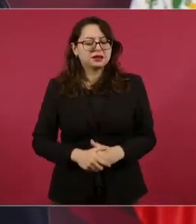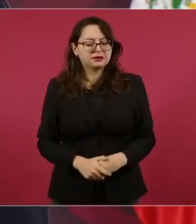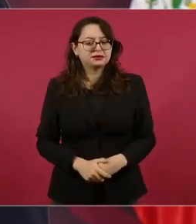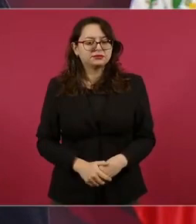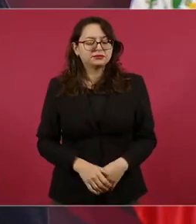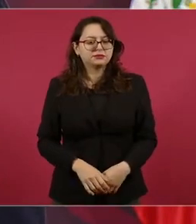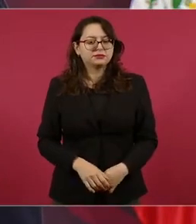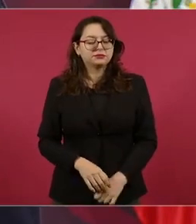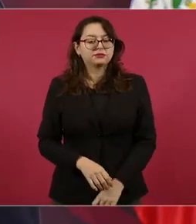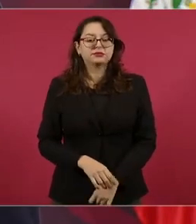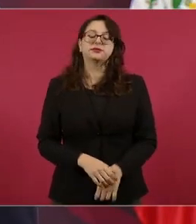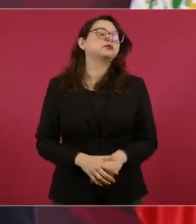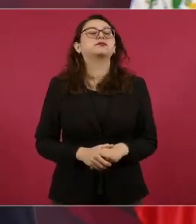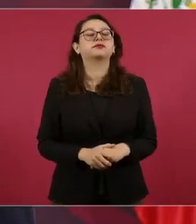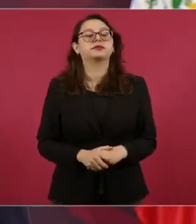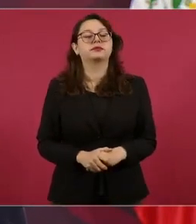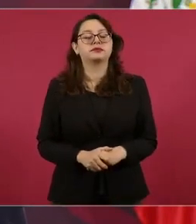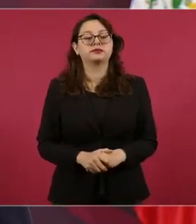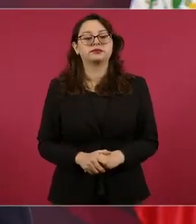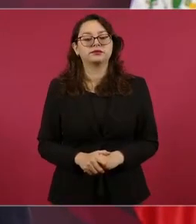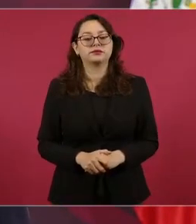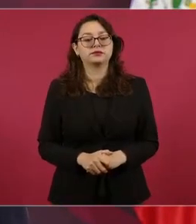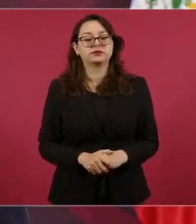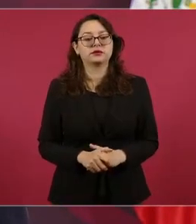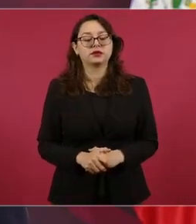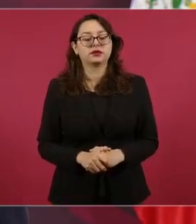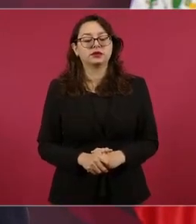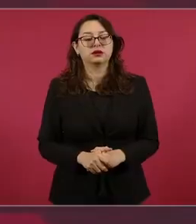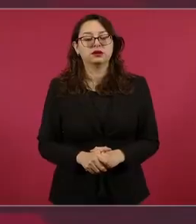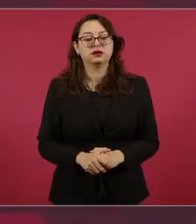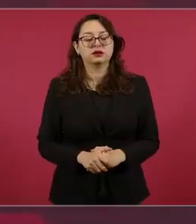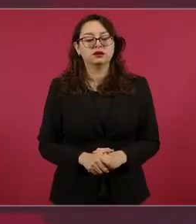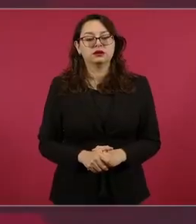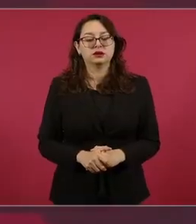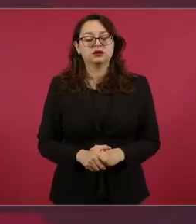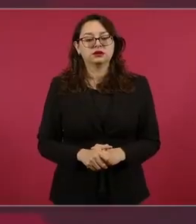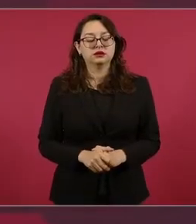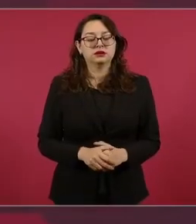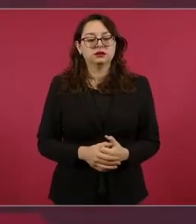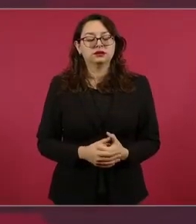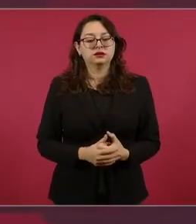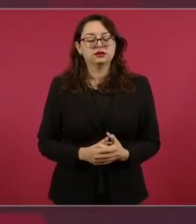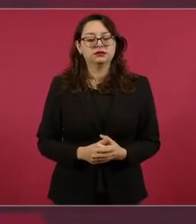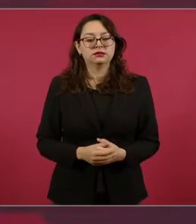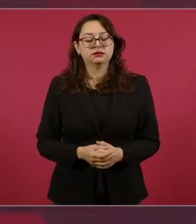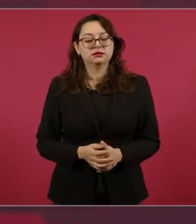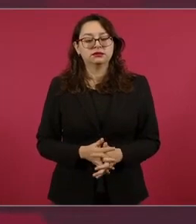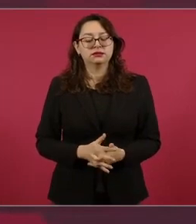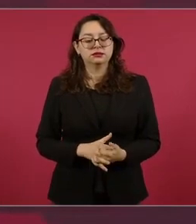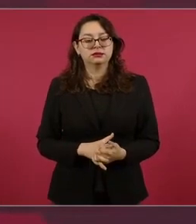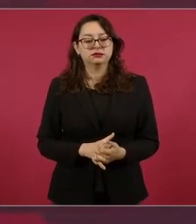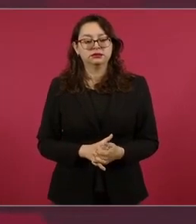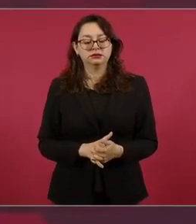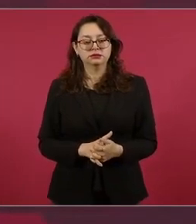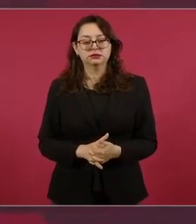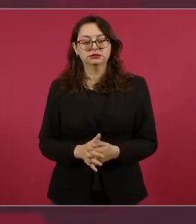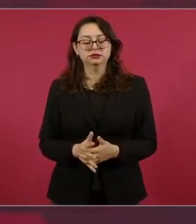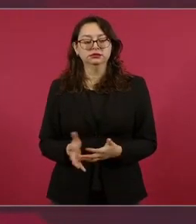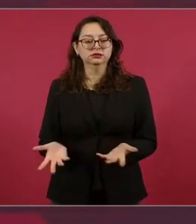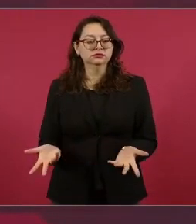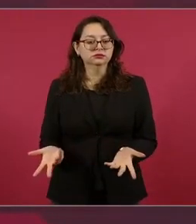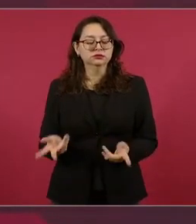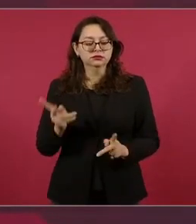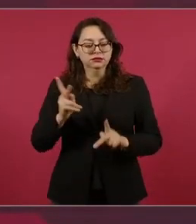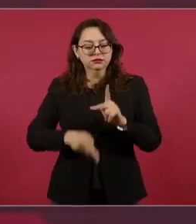de Salina Cruz a cuach cualcos sino